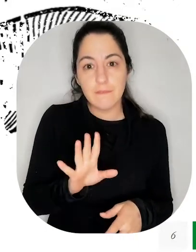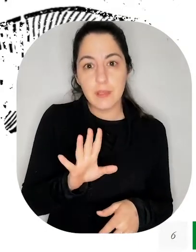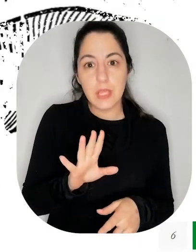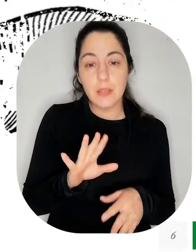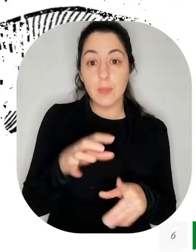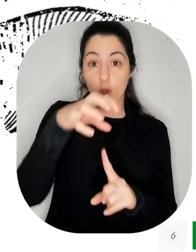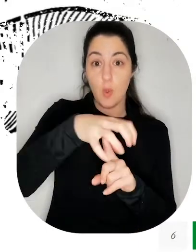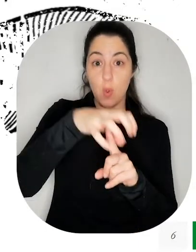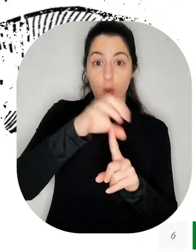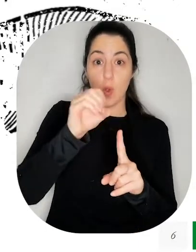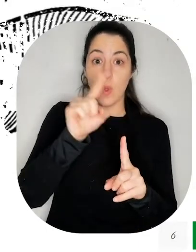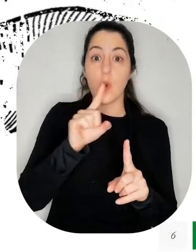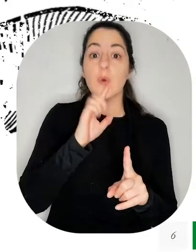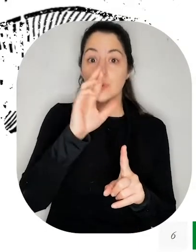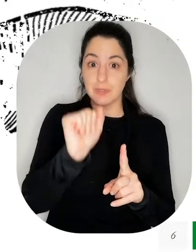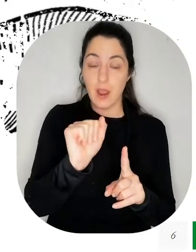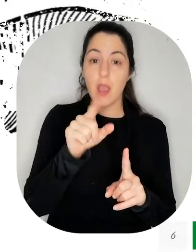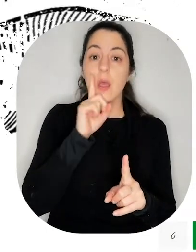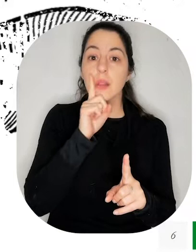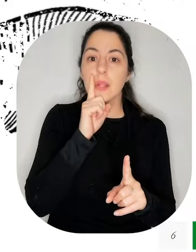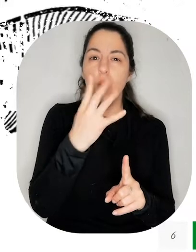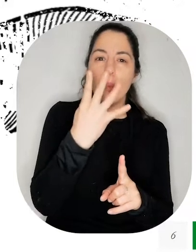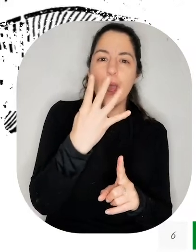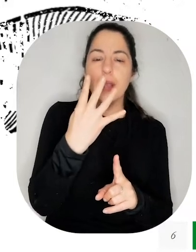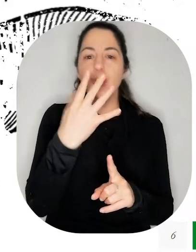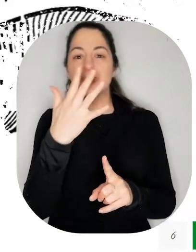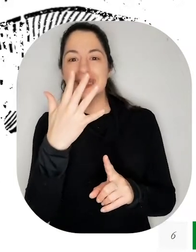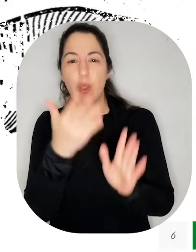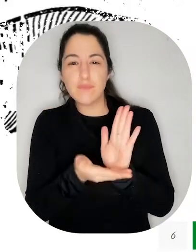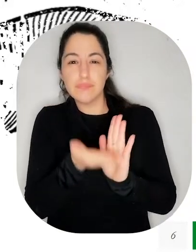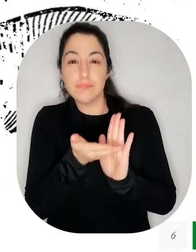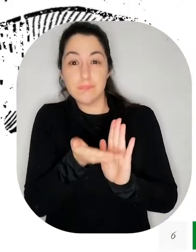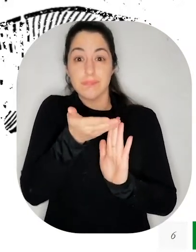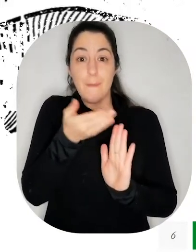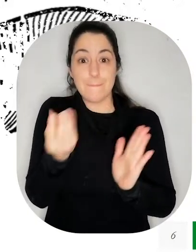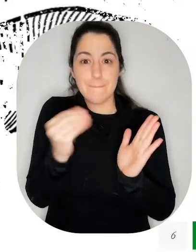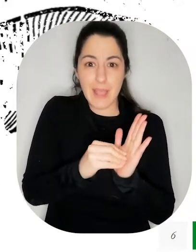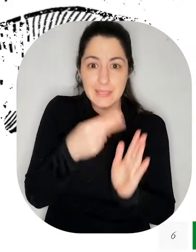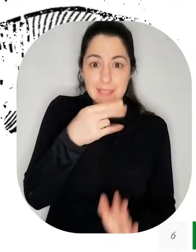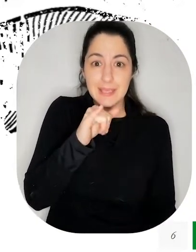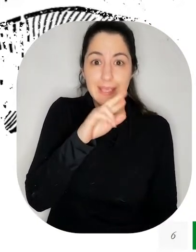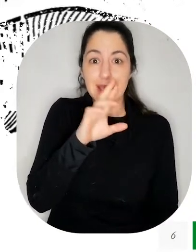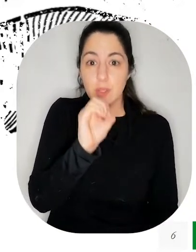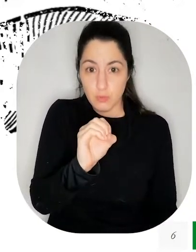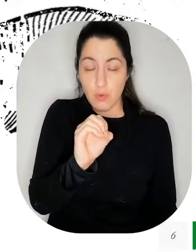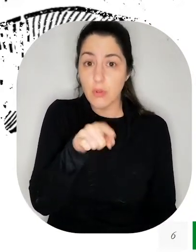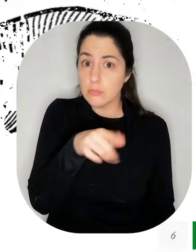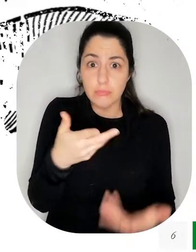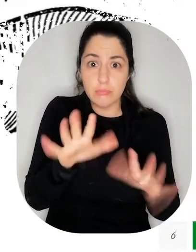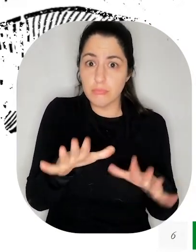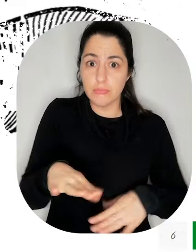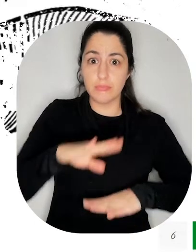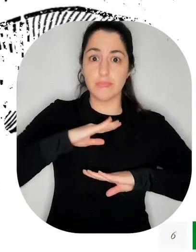también. Sabemos que el mismo hongo ostra puede llegar a tener hasta 4 o 5 veces más concentración de hierro y